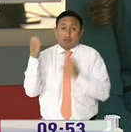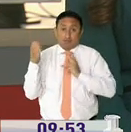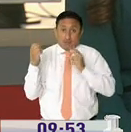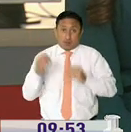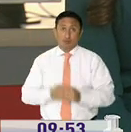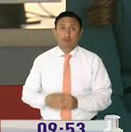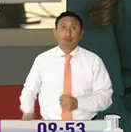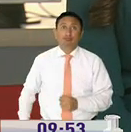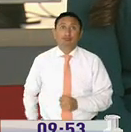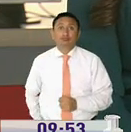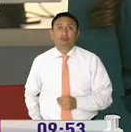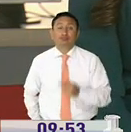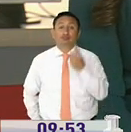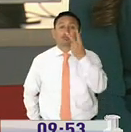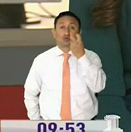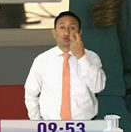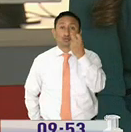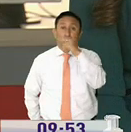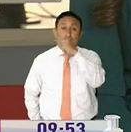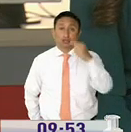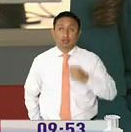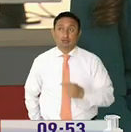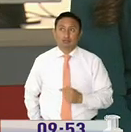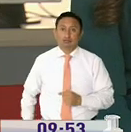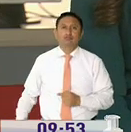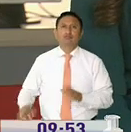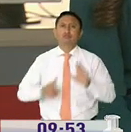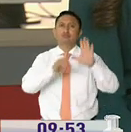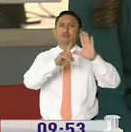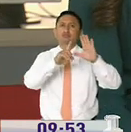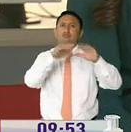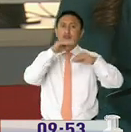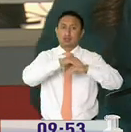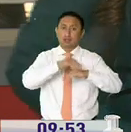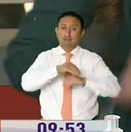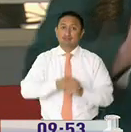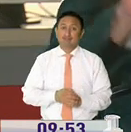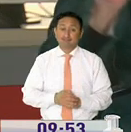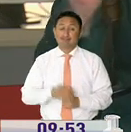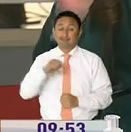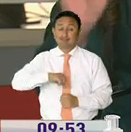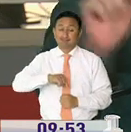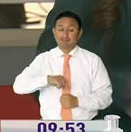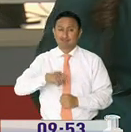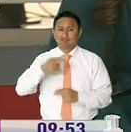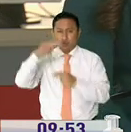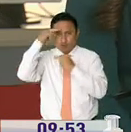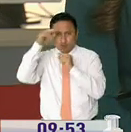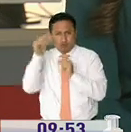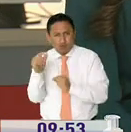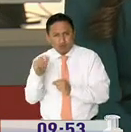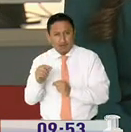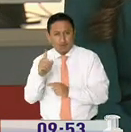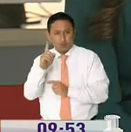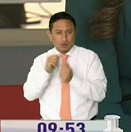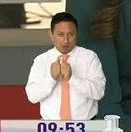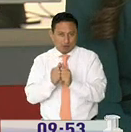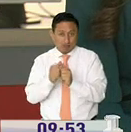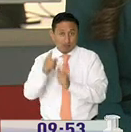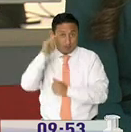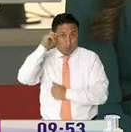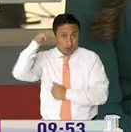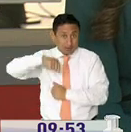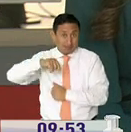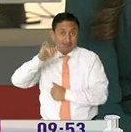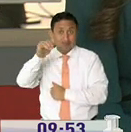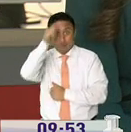sanitaria. A las 12:30 de la tarde y a las 18:00 y por supuesto estos microinformativos cada hora. Así que recuerde, el fin